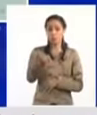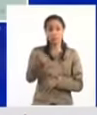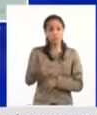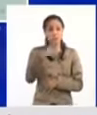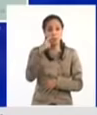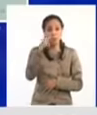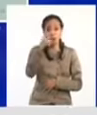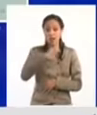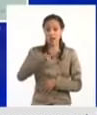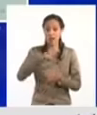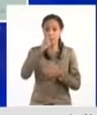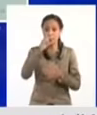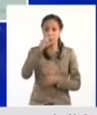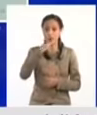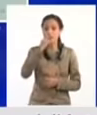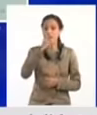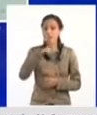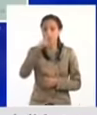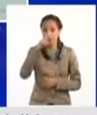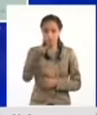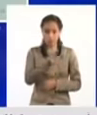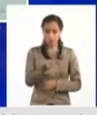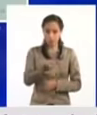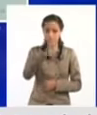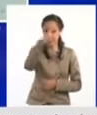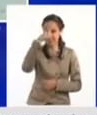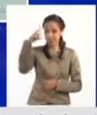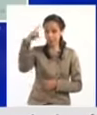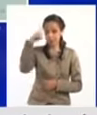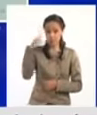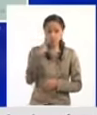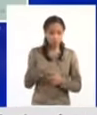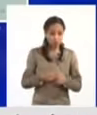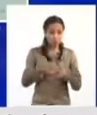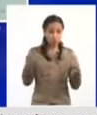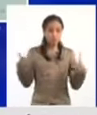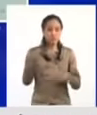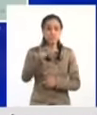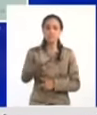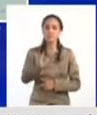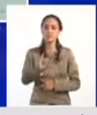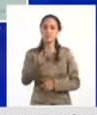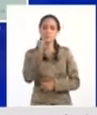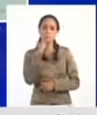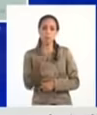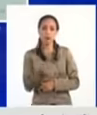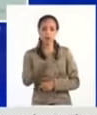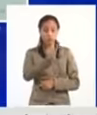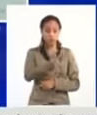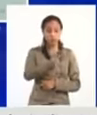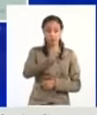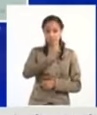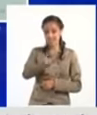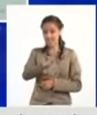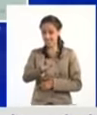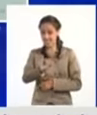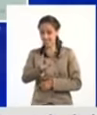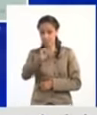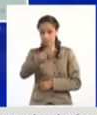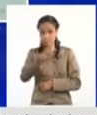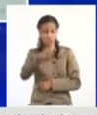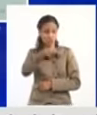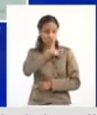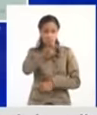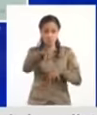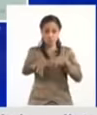Caibarí. Santi Espíritus incrementa 76 más, 236 ayer, disperso